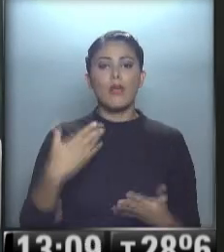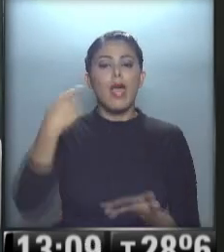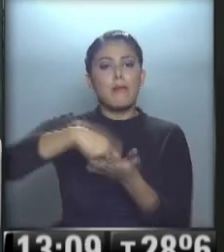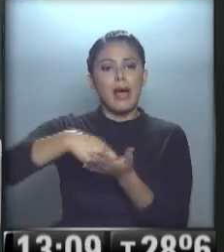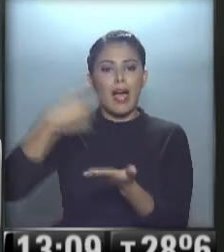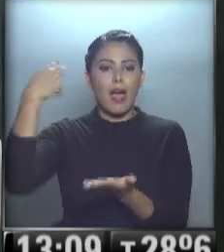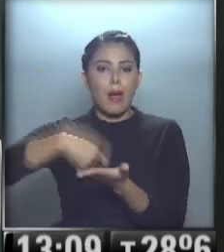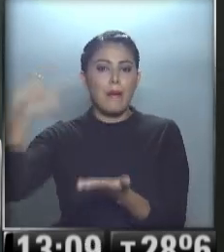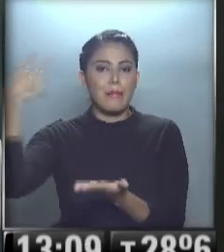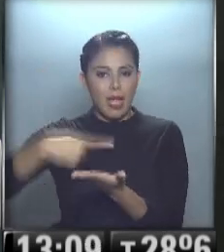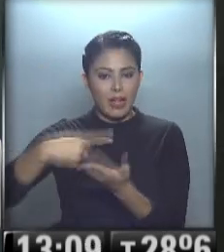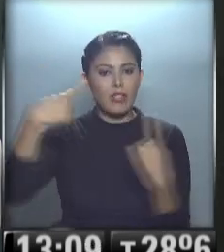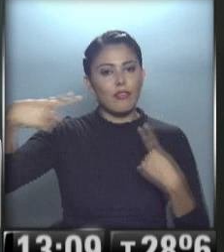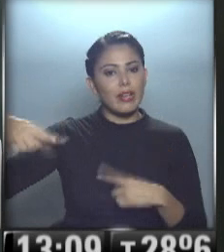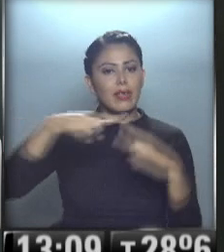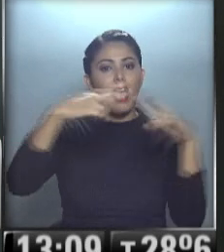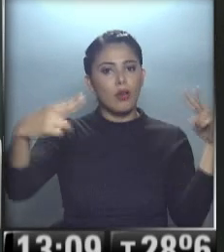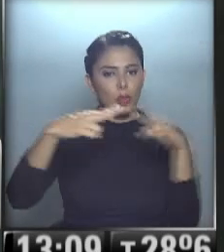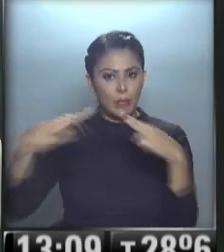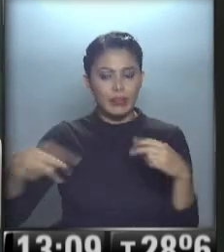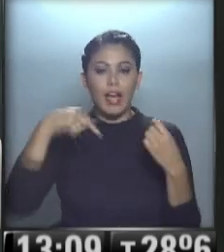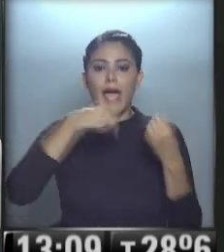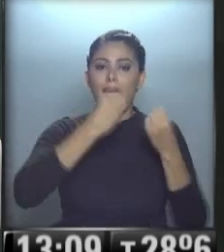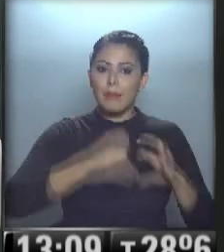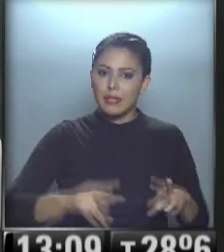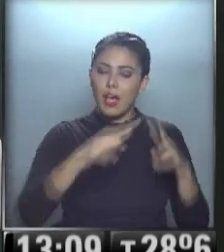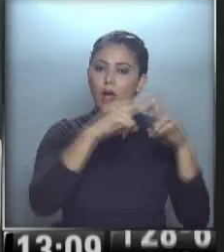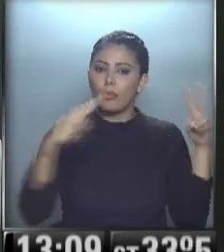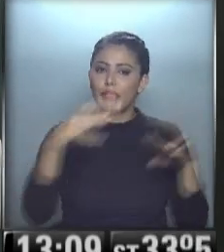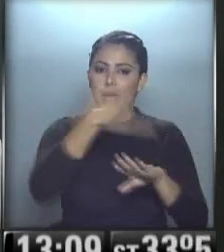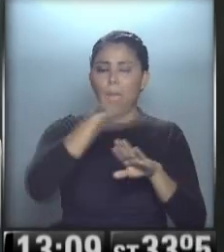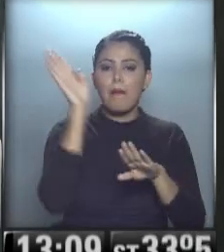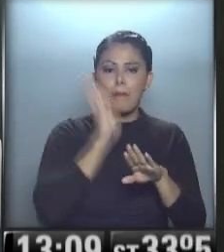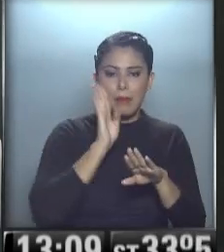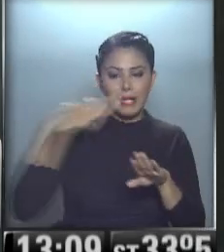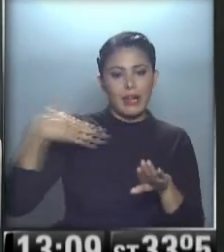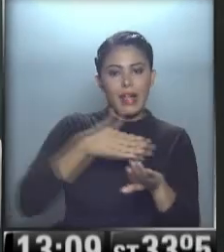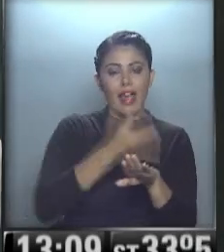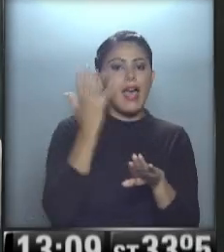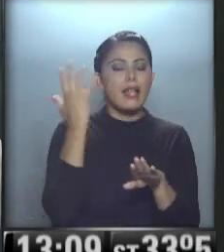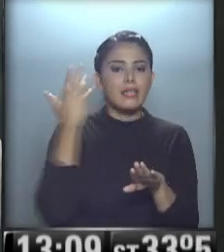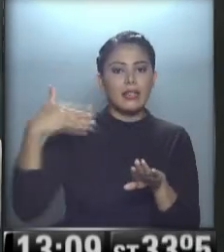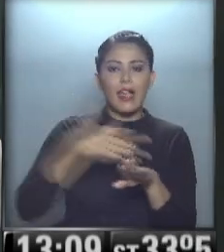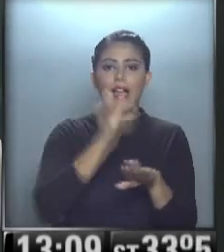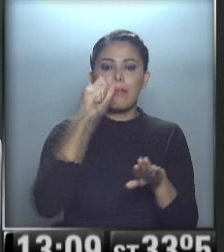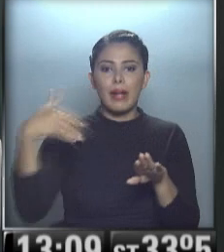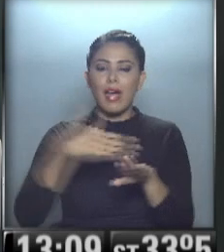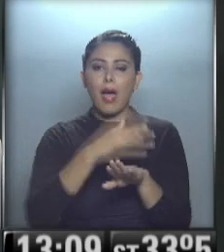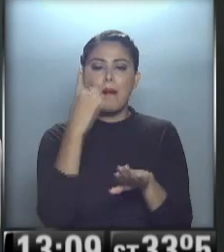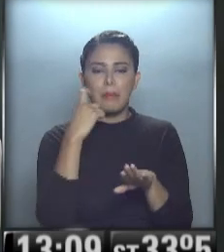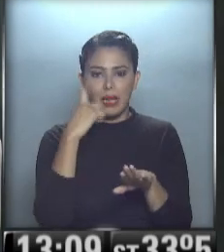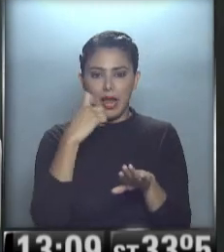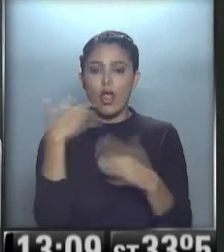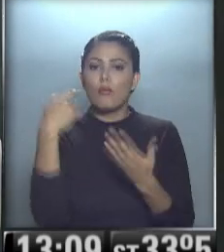peaje de las autopistas en principio la autopista Panamericana ramal tigre campana y Pilar y la autopista del oeste con